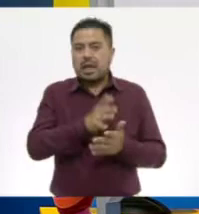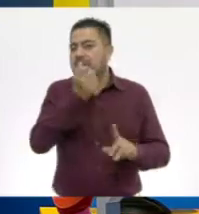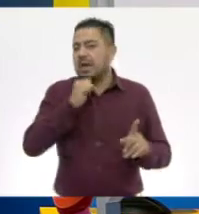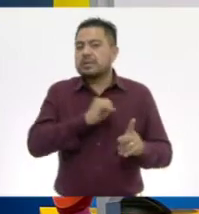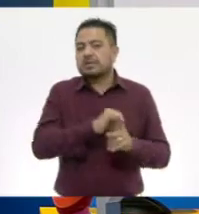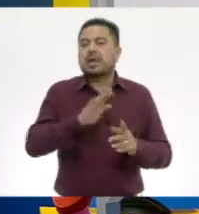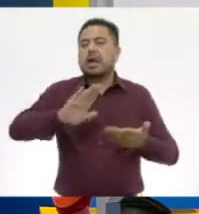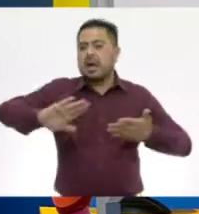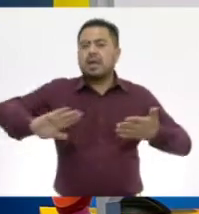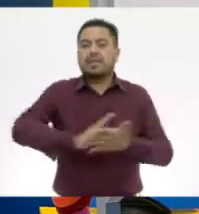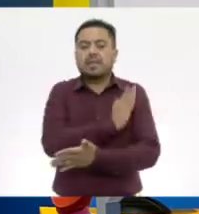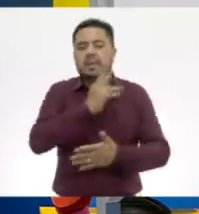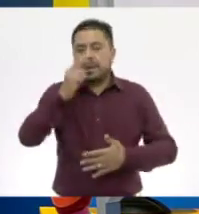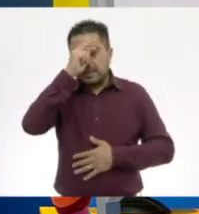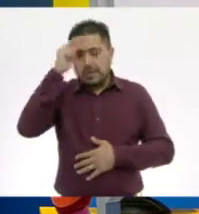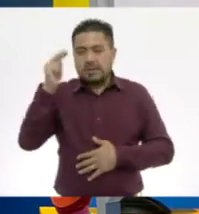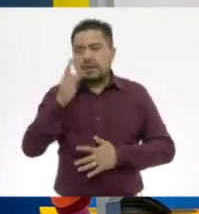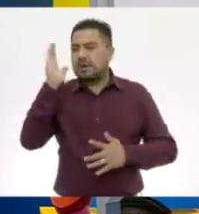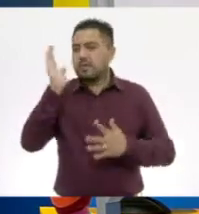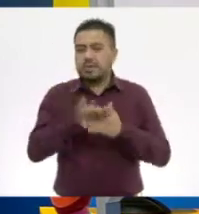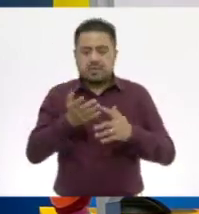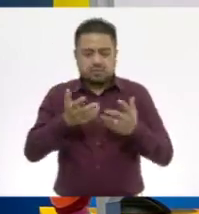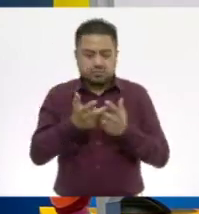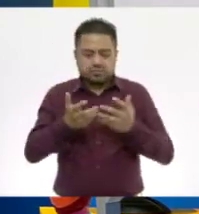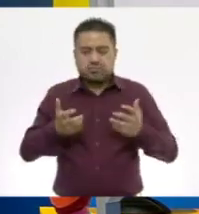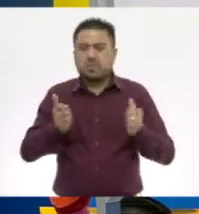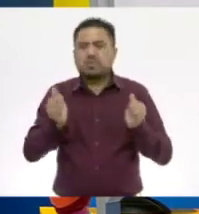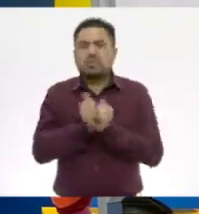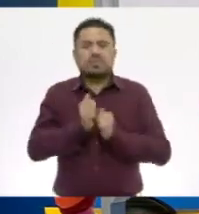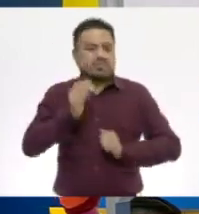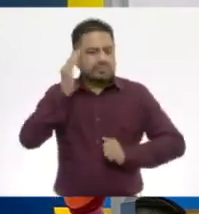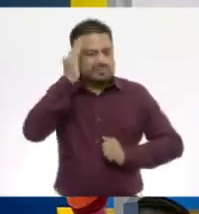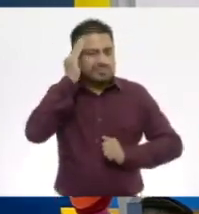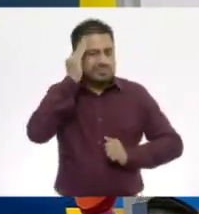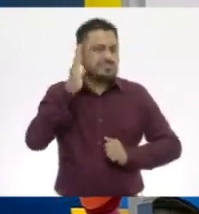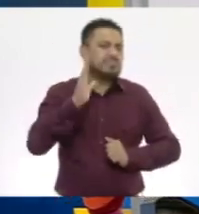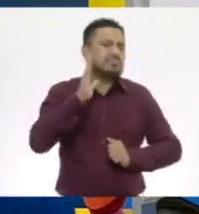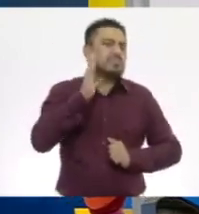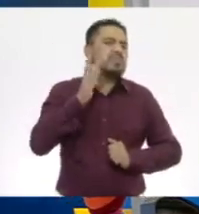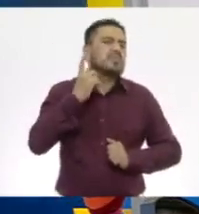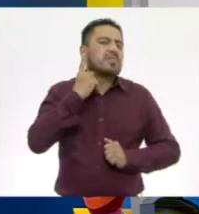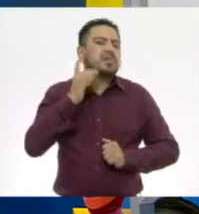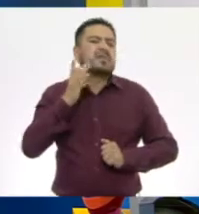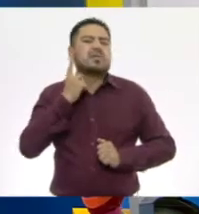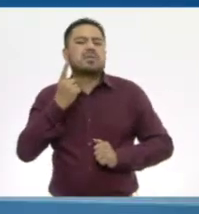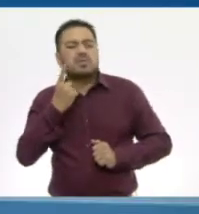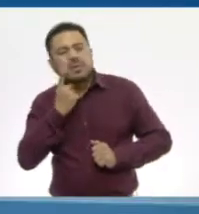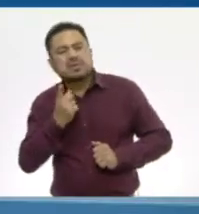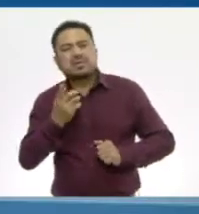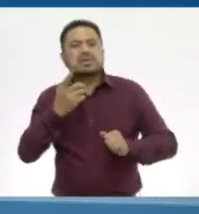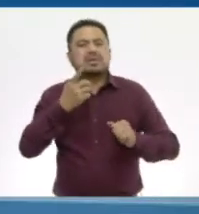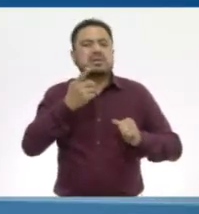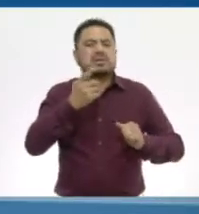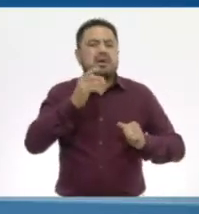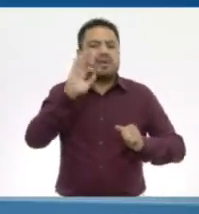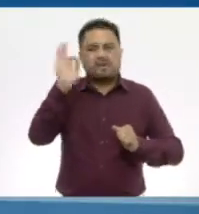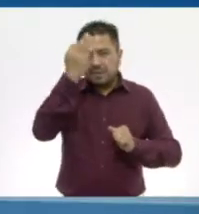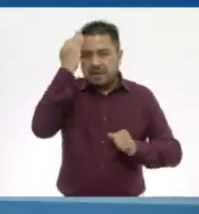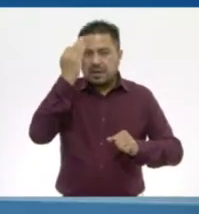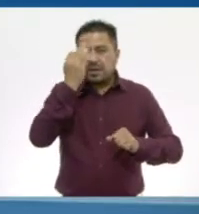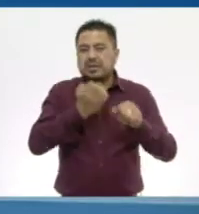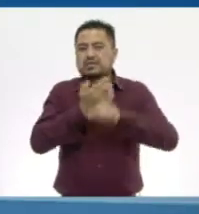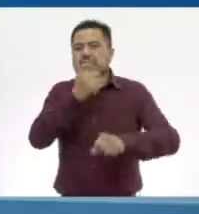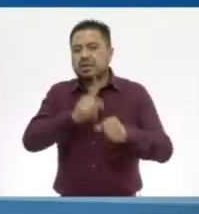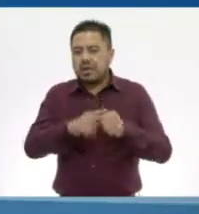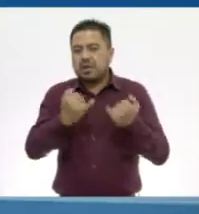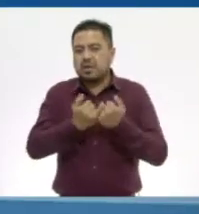que, además, México dividía su poder en legislativo, ejecutivo y judicial. Ah, pero así es como